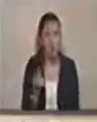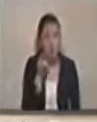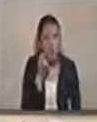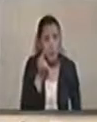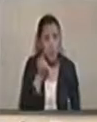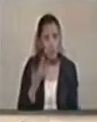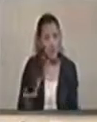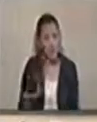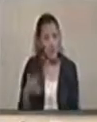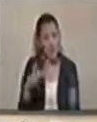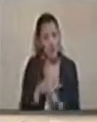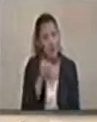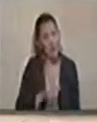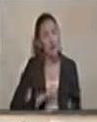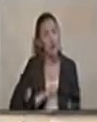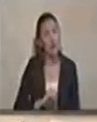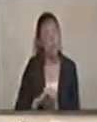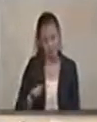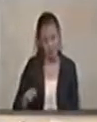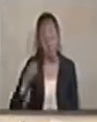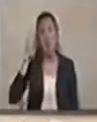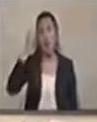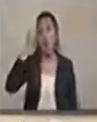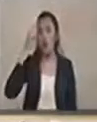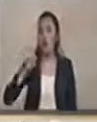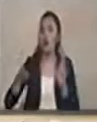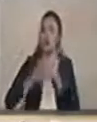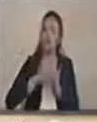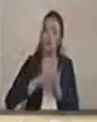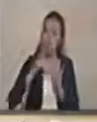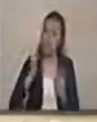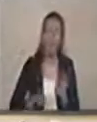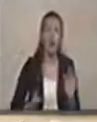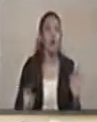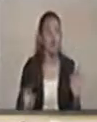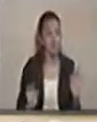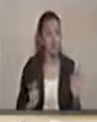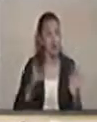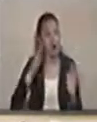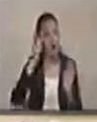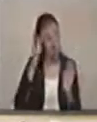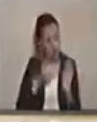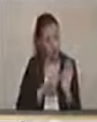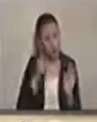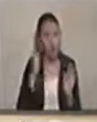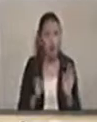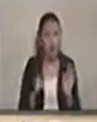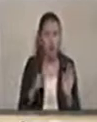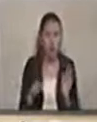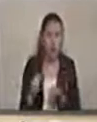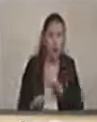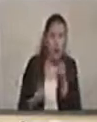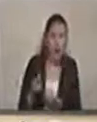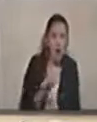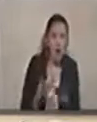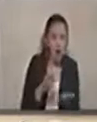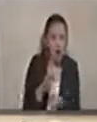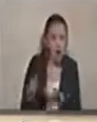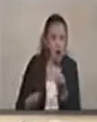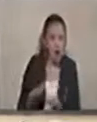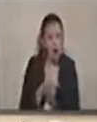tanto, tiene plena justificación que se adelanten controles durante el ejercicio de